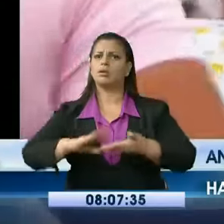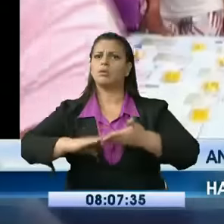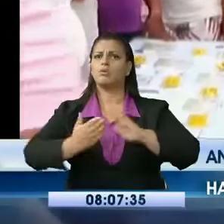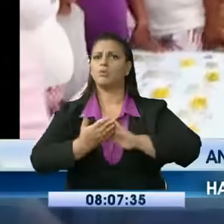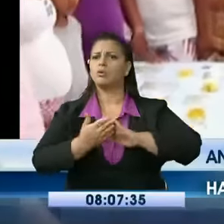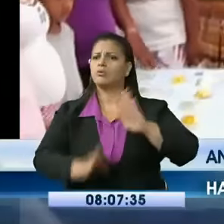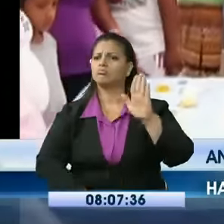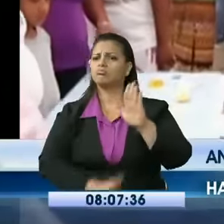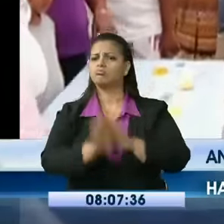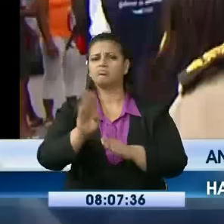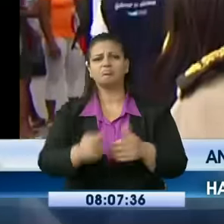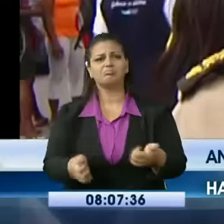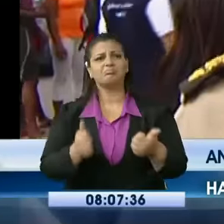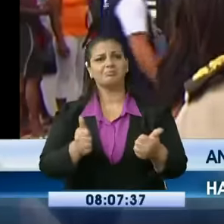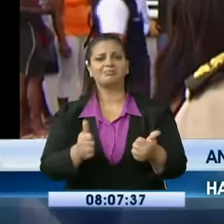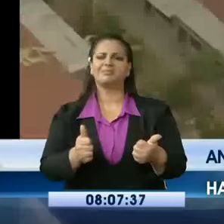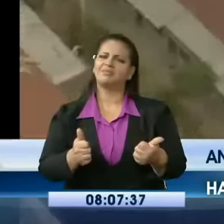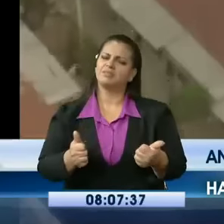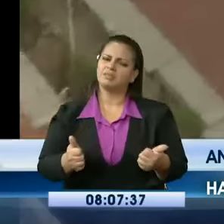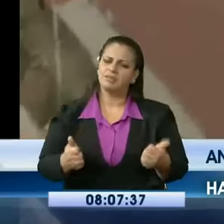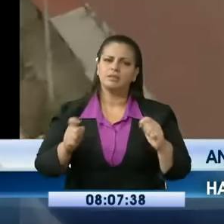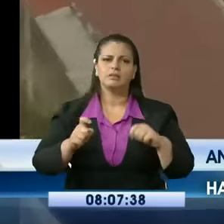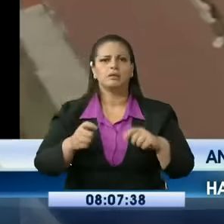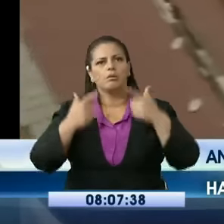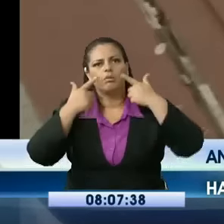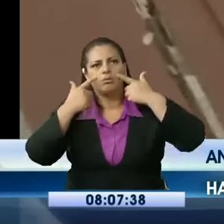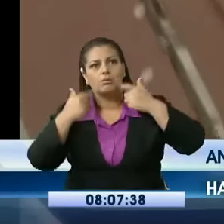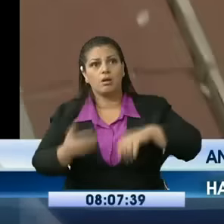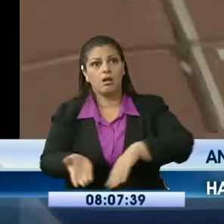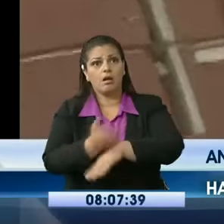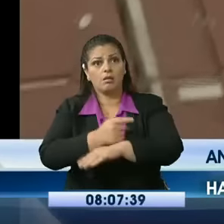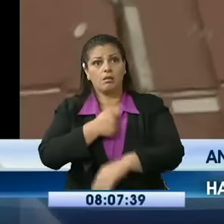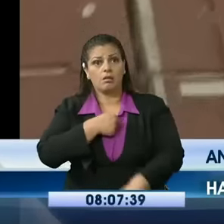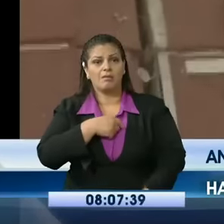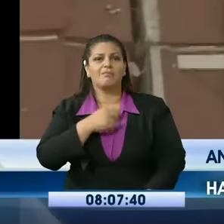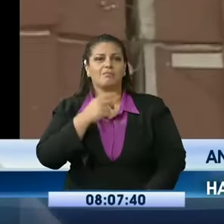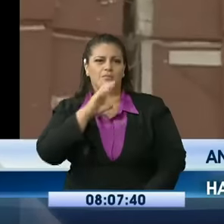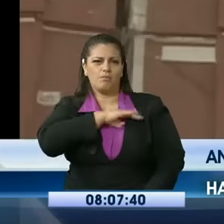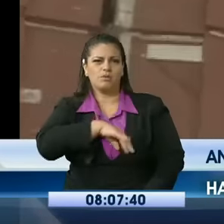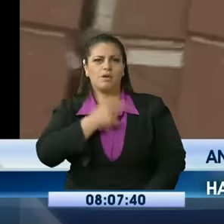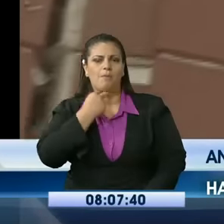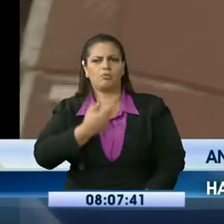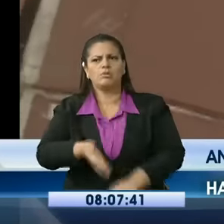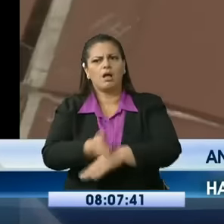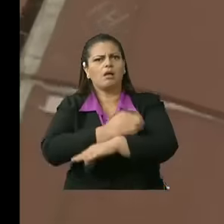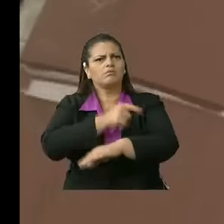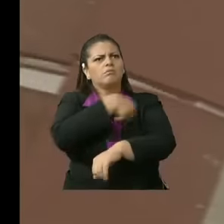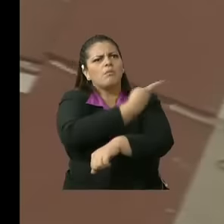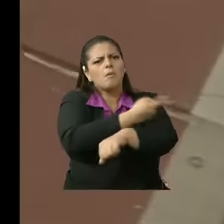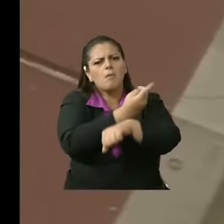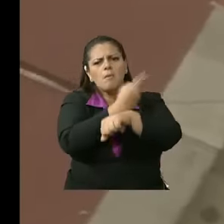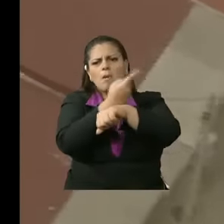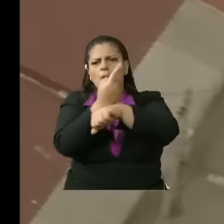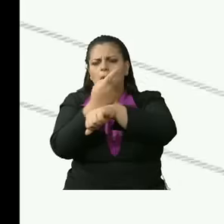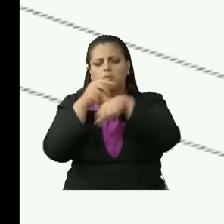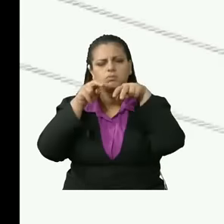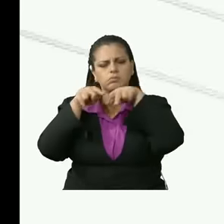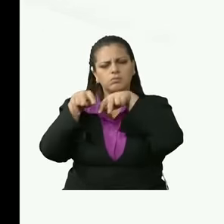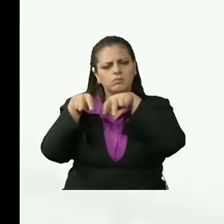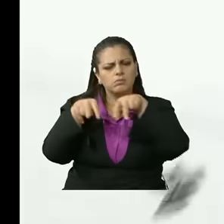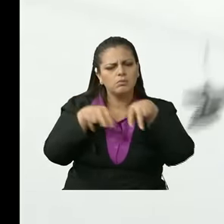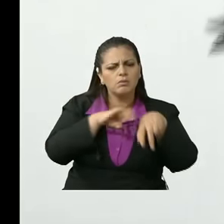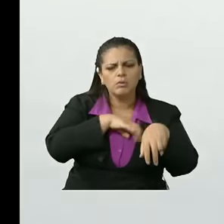mejor vivir. Hice hace un rato un sobrevuelo en helicóptero y pude observar a los policías en las diferentes calles y callejones de este lugar.